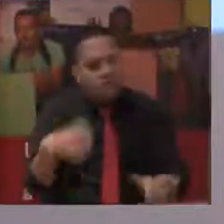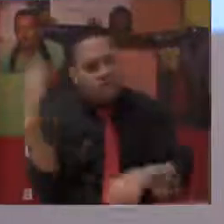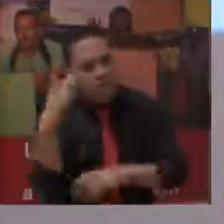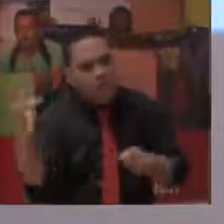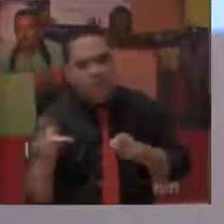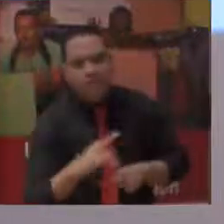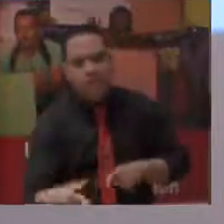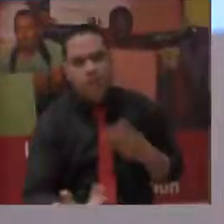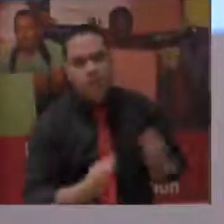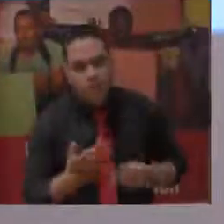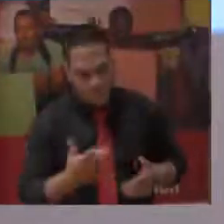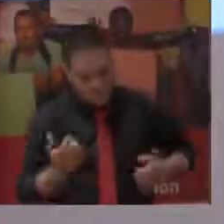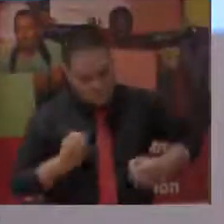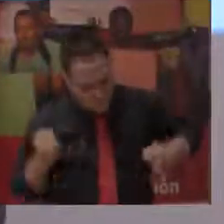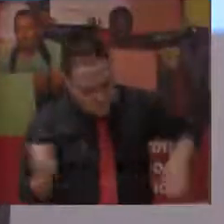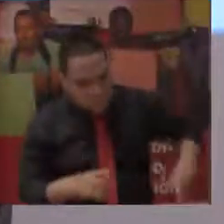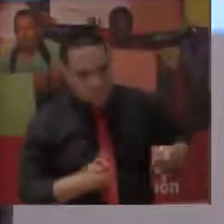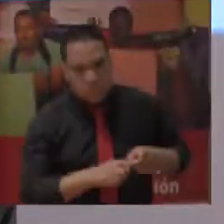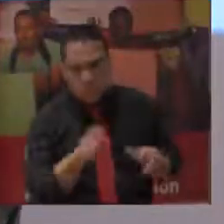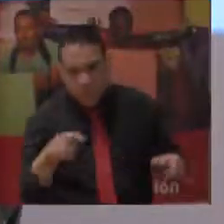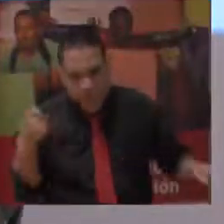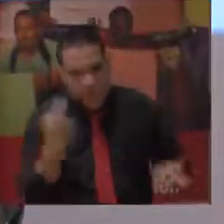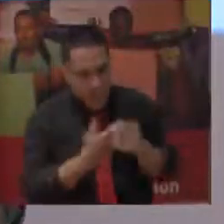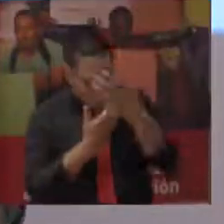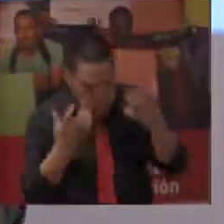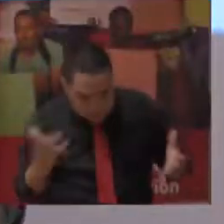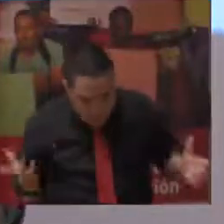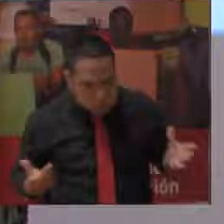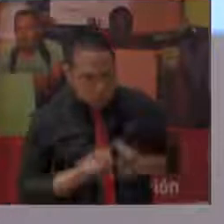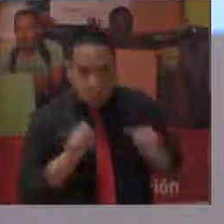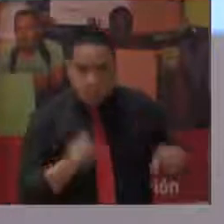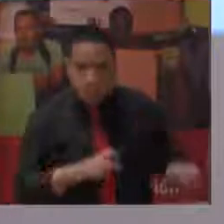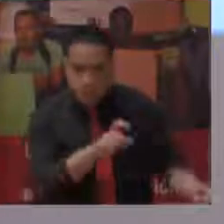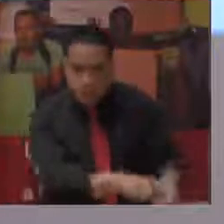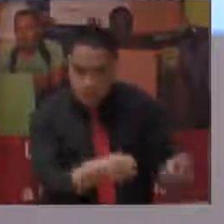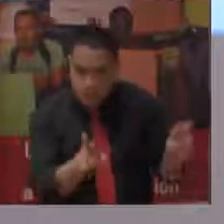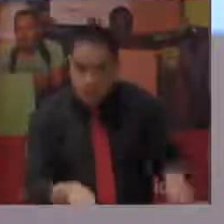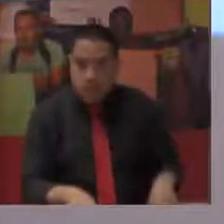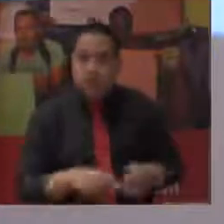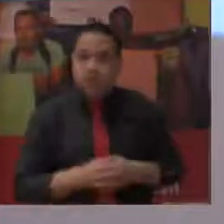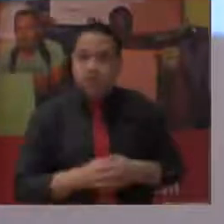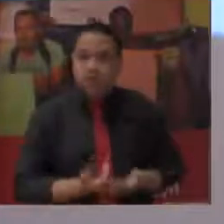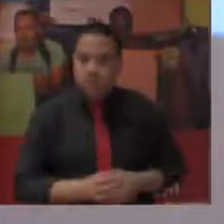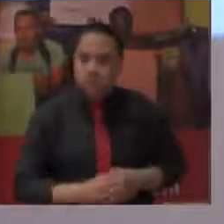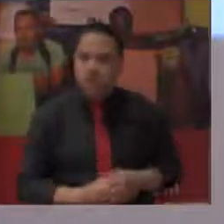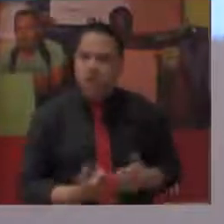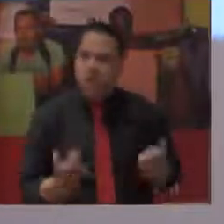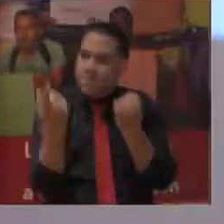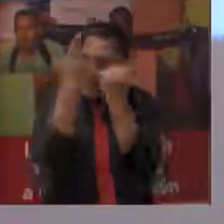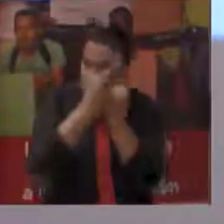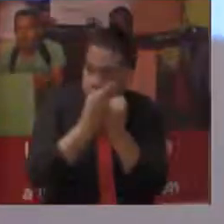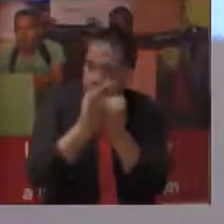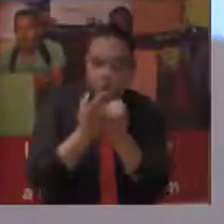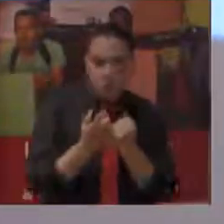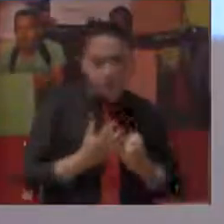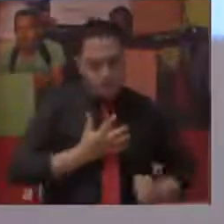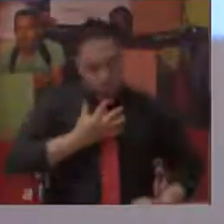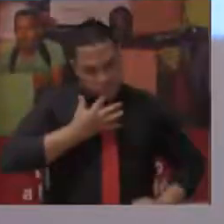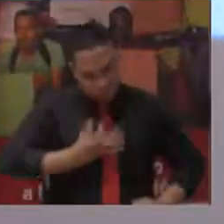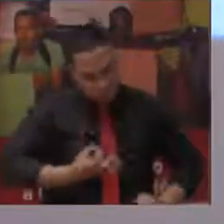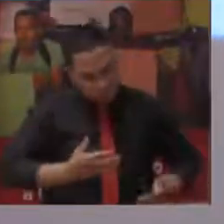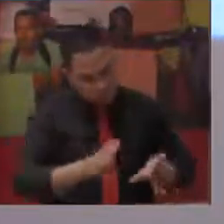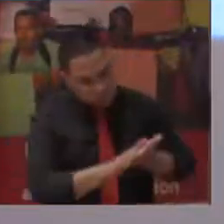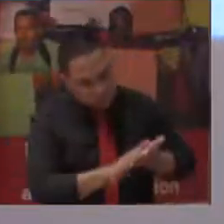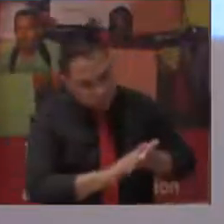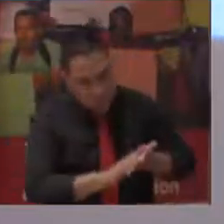desmovilización y reintegración. Y hemos tratado de incorporar los principios de verdad, de reparación, de